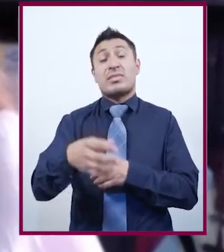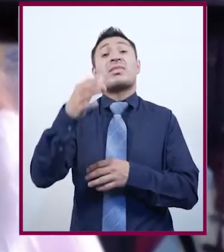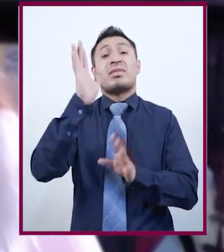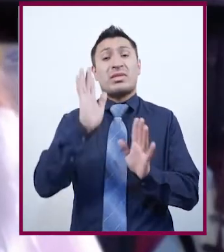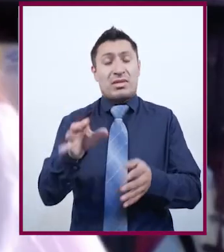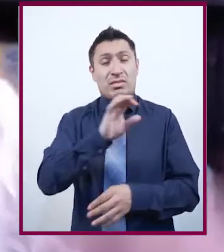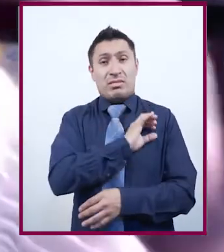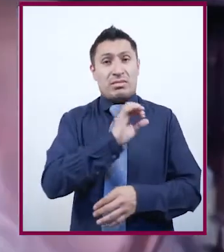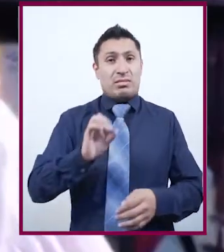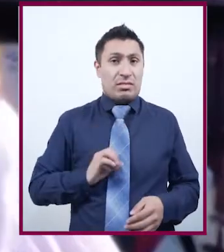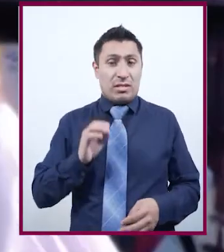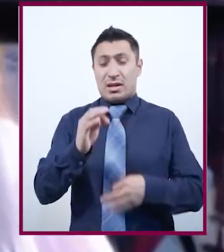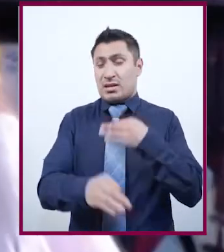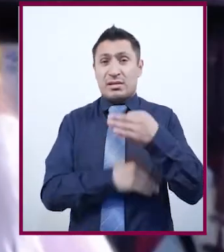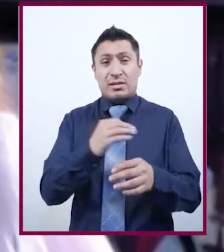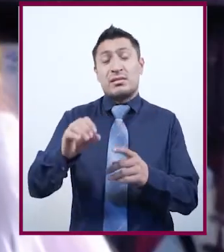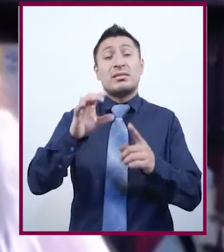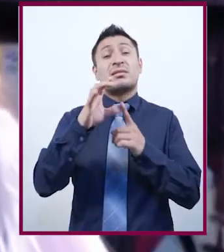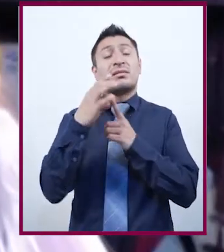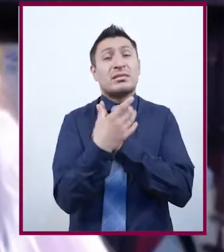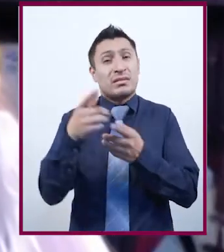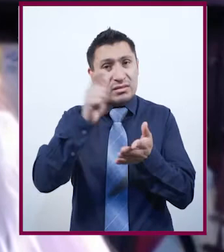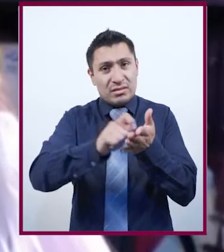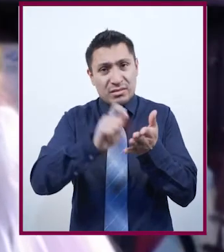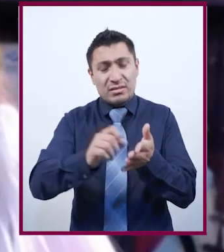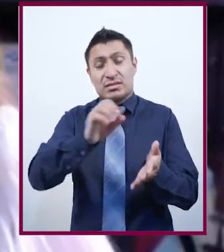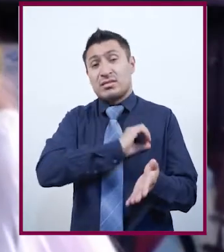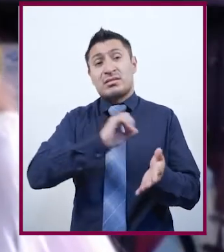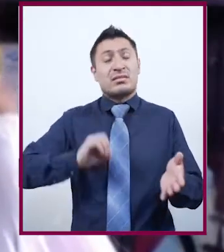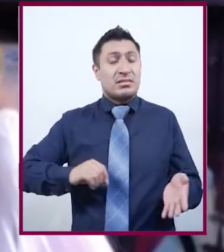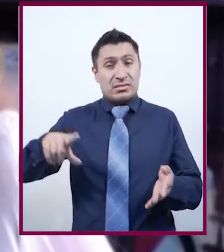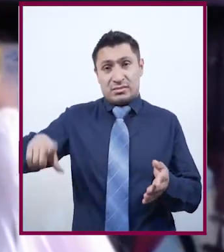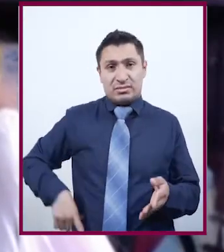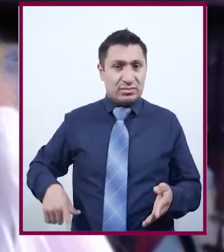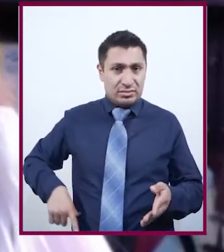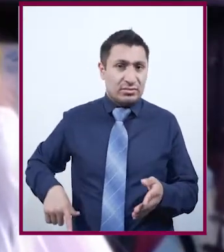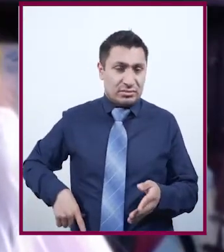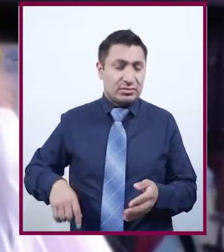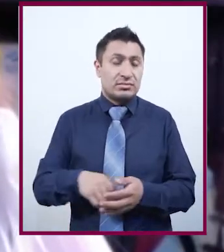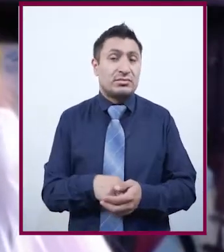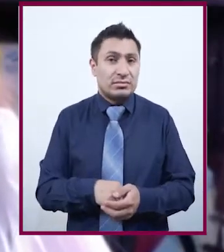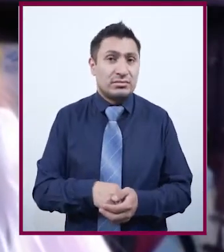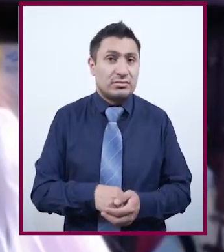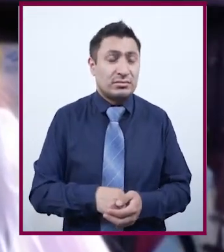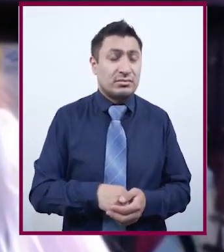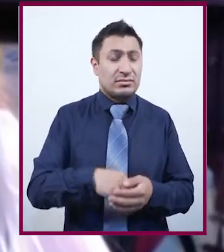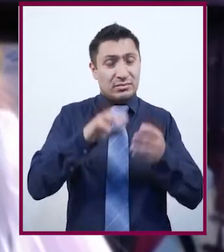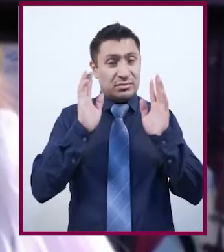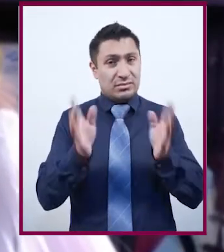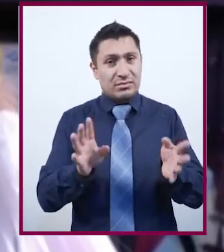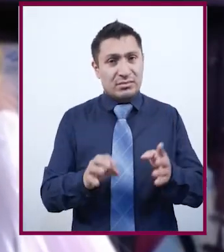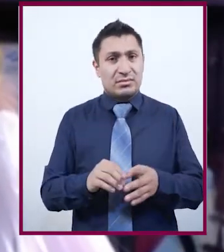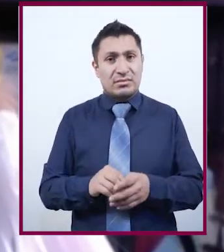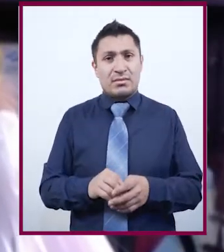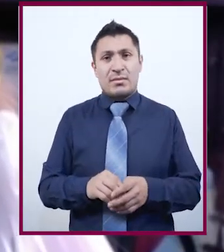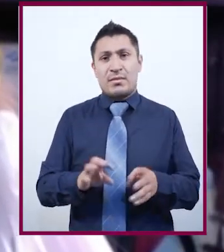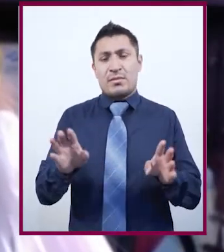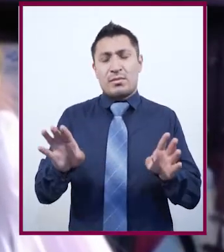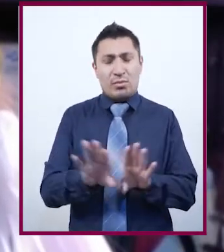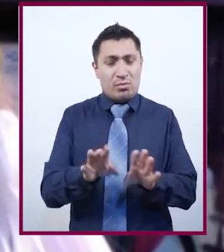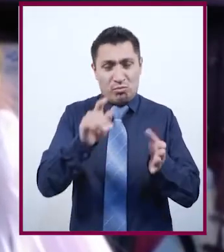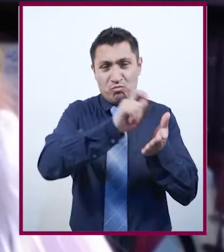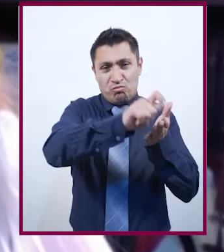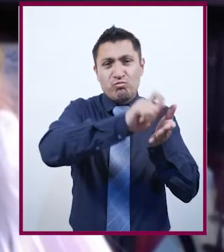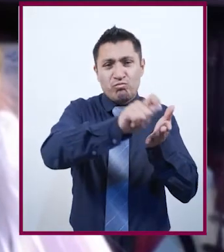diga la convención es obligatoria para el Estado mexicano. Y ha hecho varias citaciones ahí